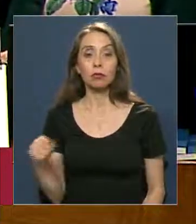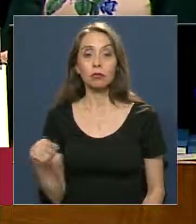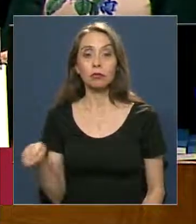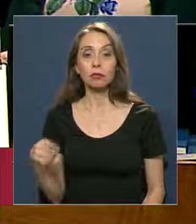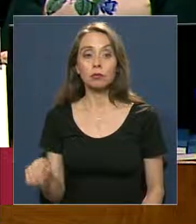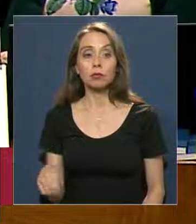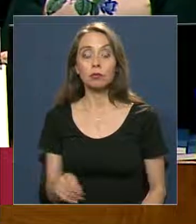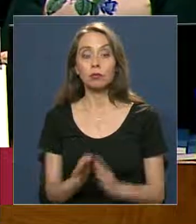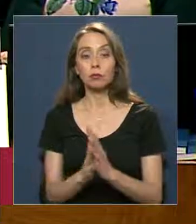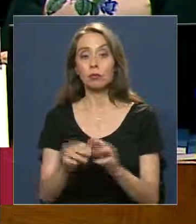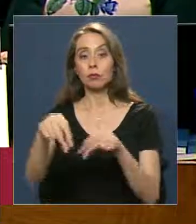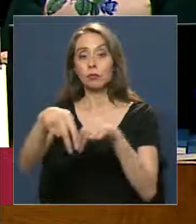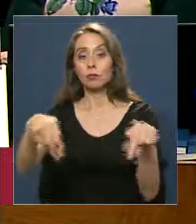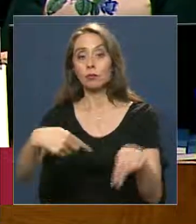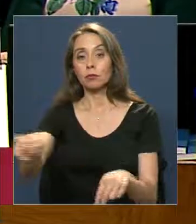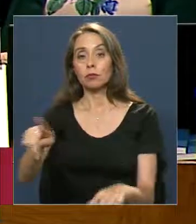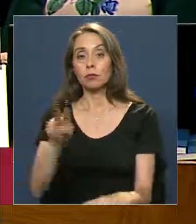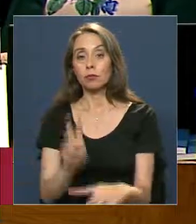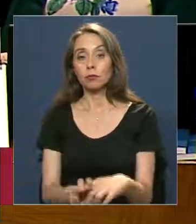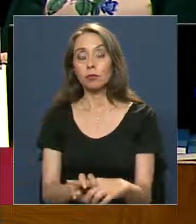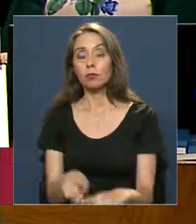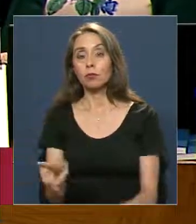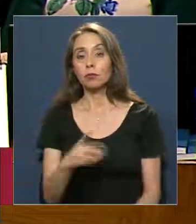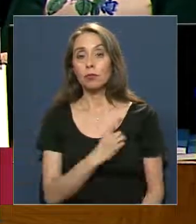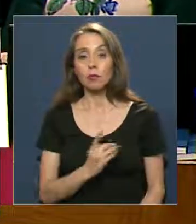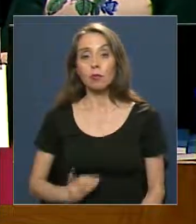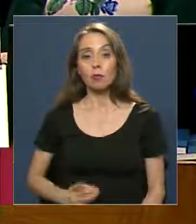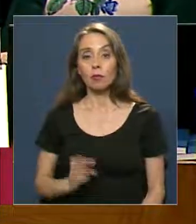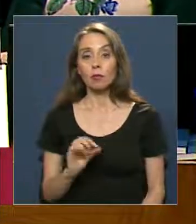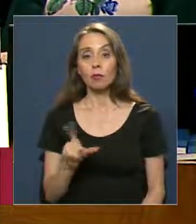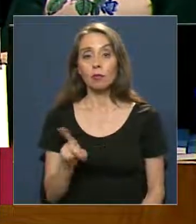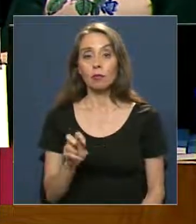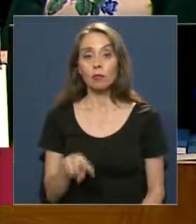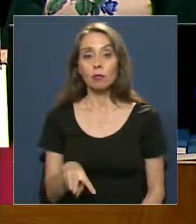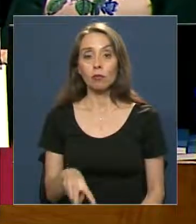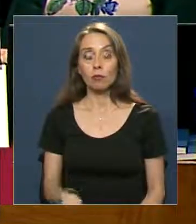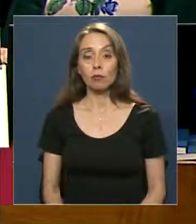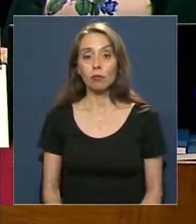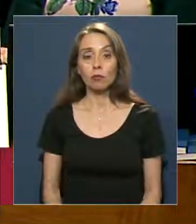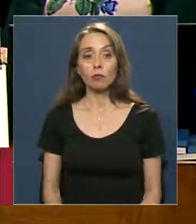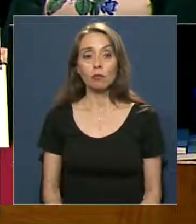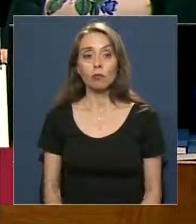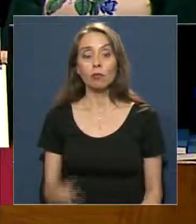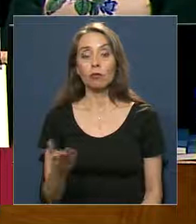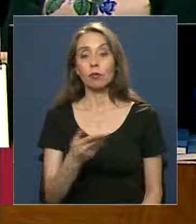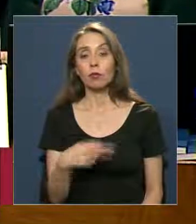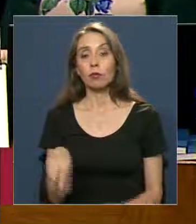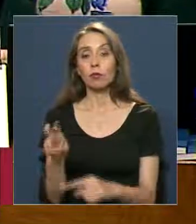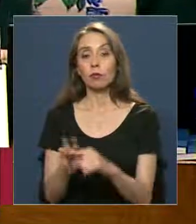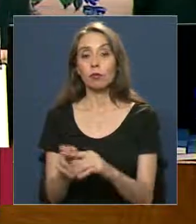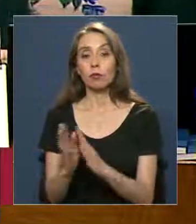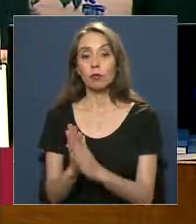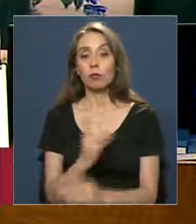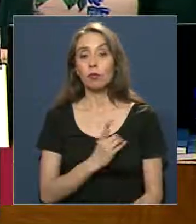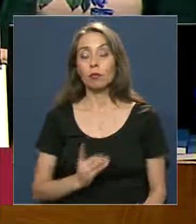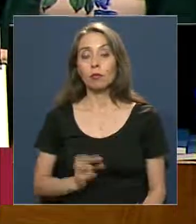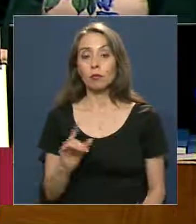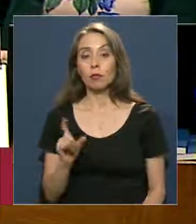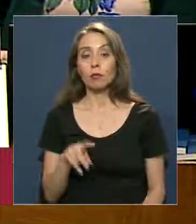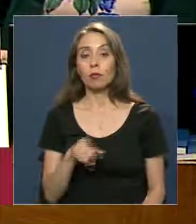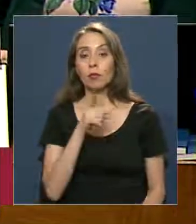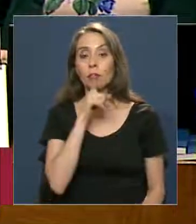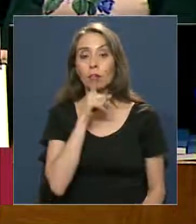¿Se pueden sentar, por favor? Diputado Paulsen. Diputado Paulsen, ¿se puede sentar, por favor? Diputado Venegas,